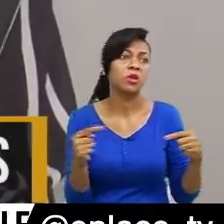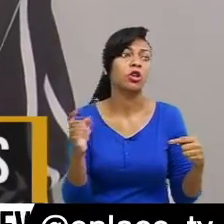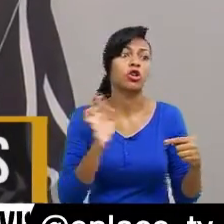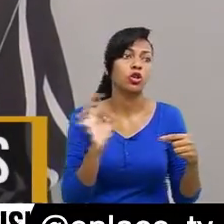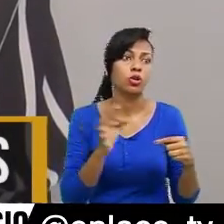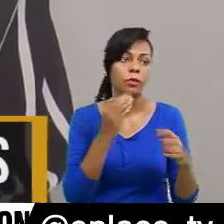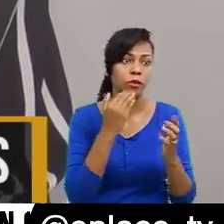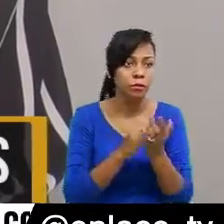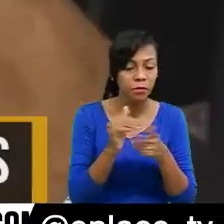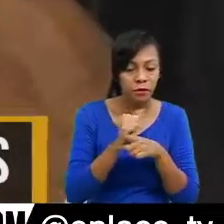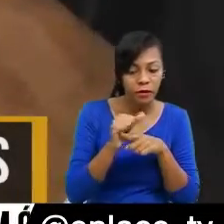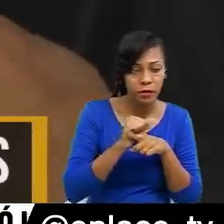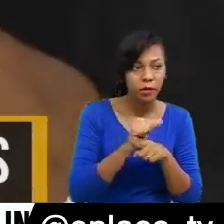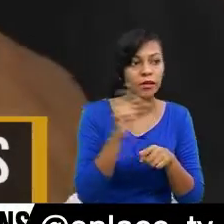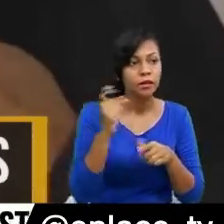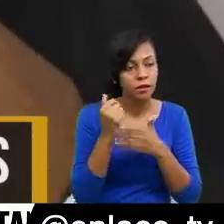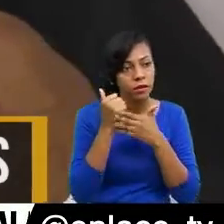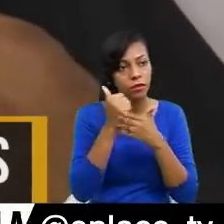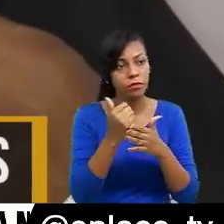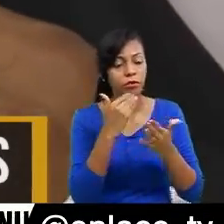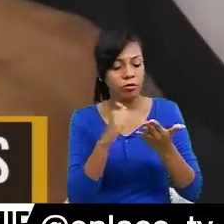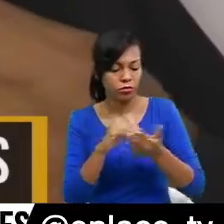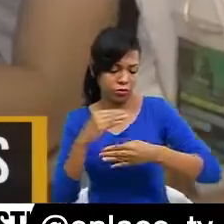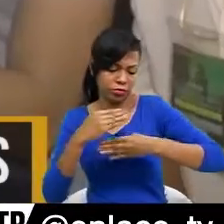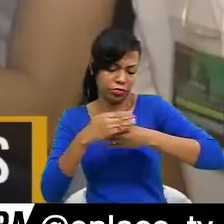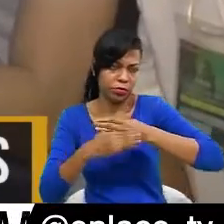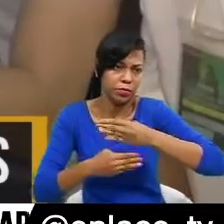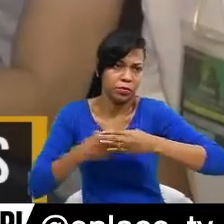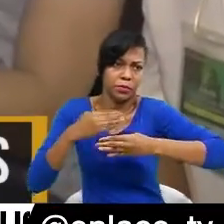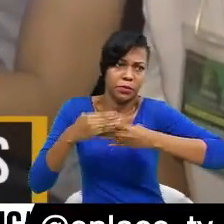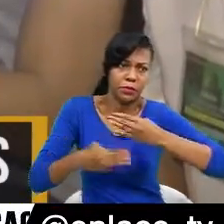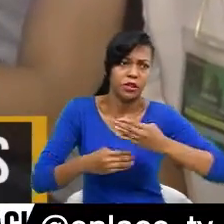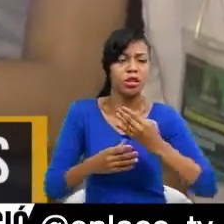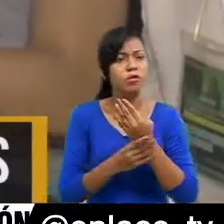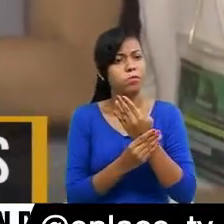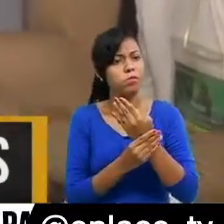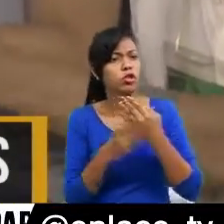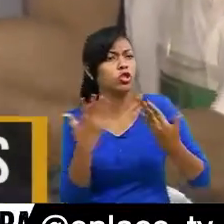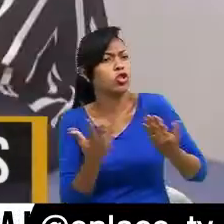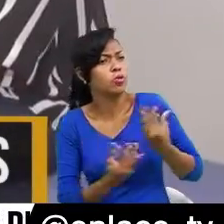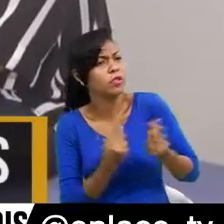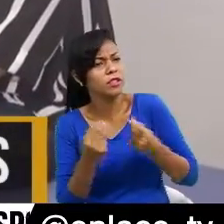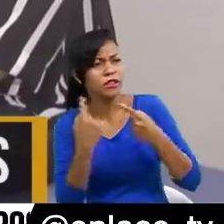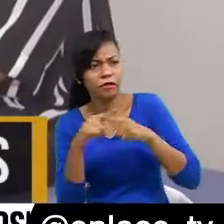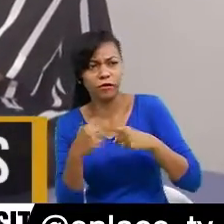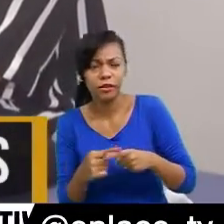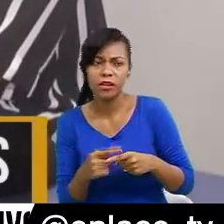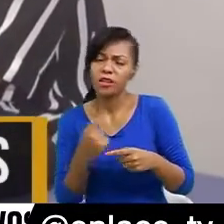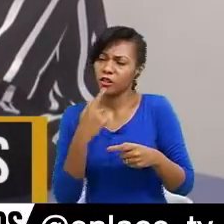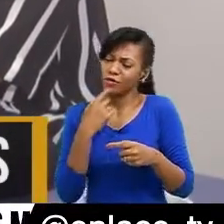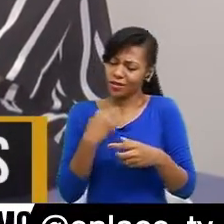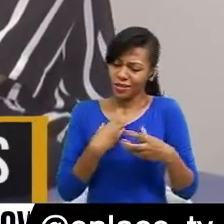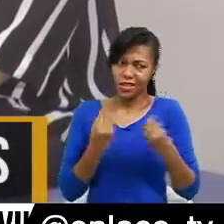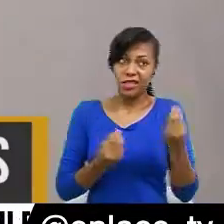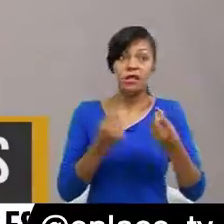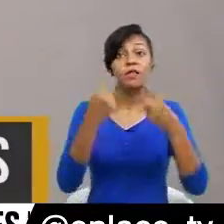temas, trataron el origen y aplicación del vendaje funcional y neuromuscular, métodos y usos en las principales